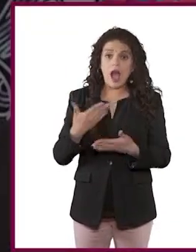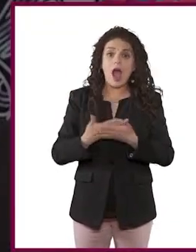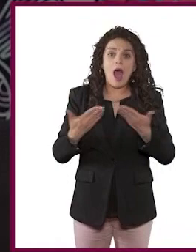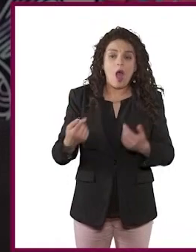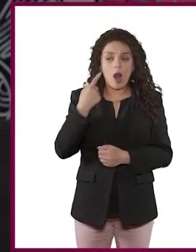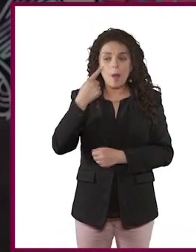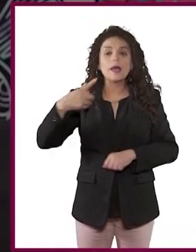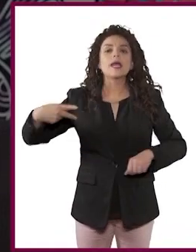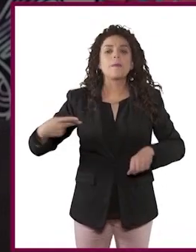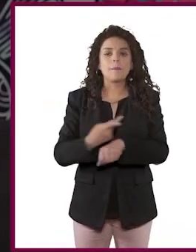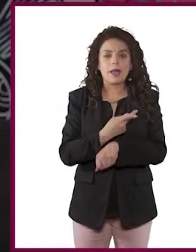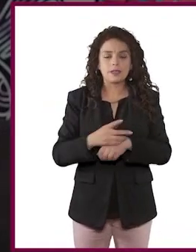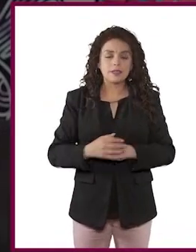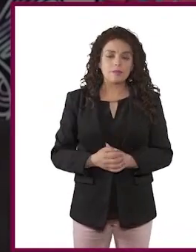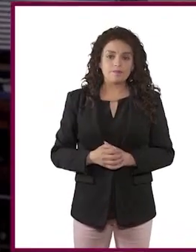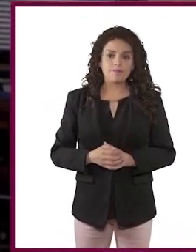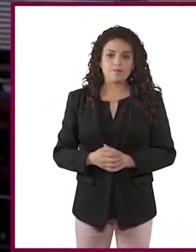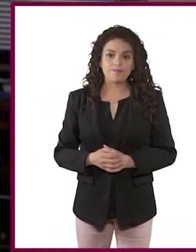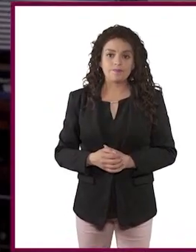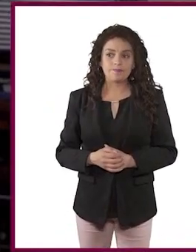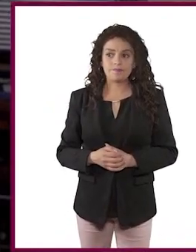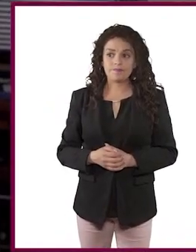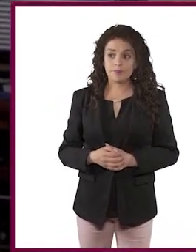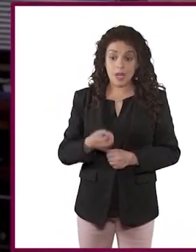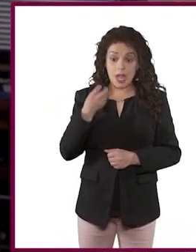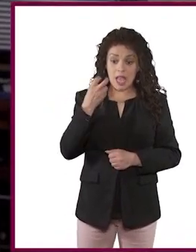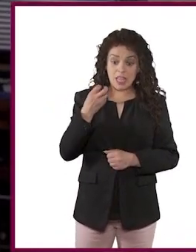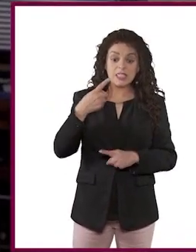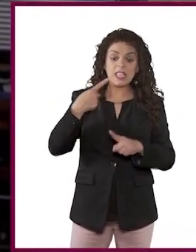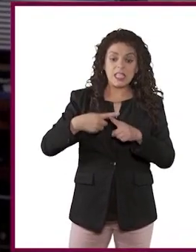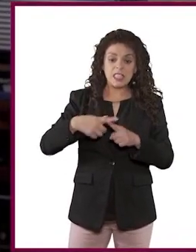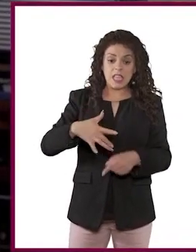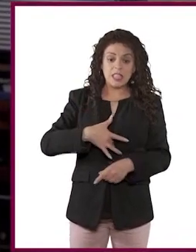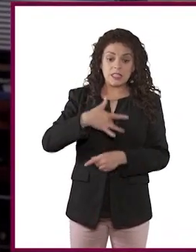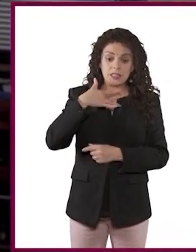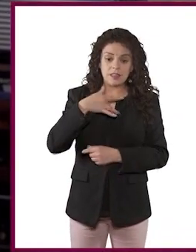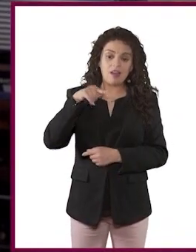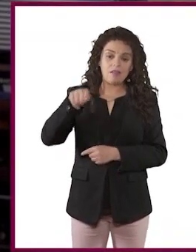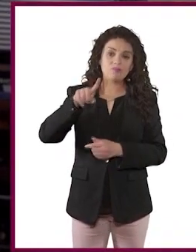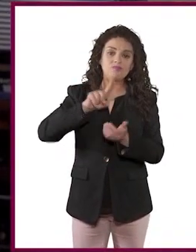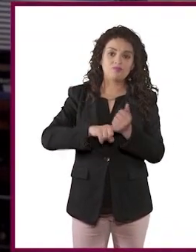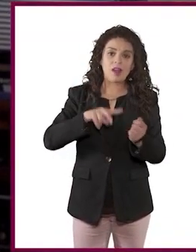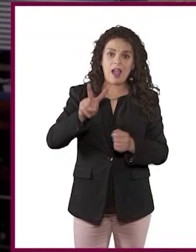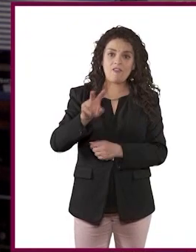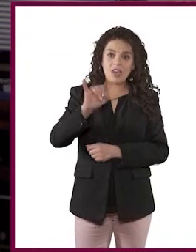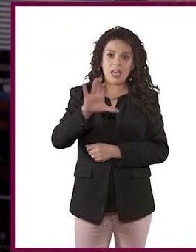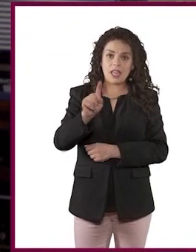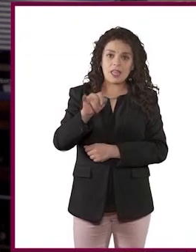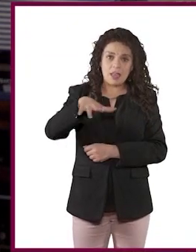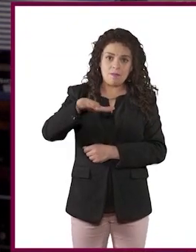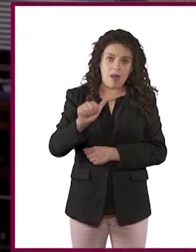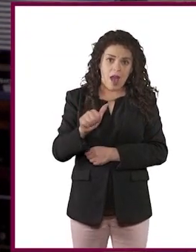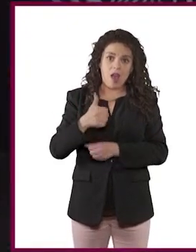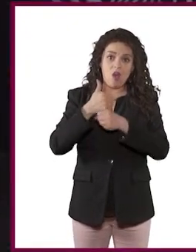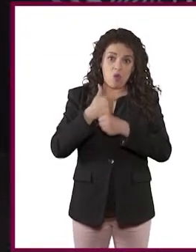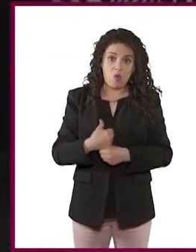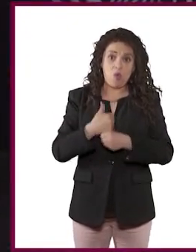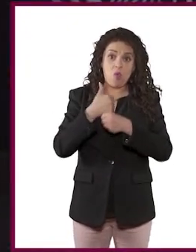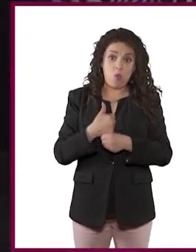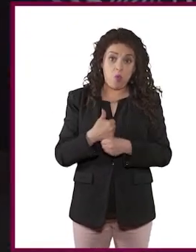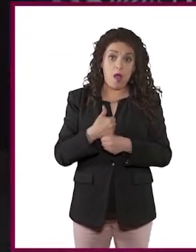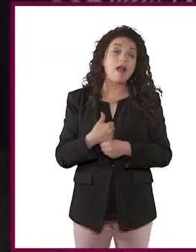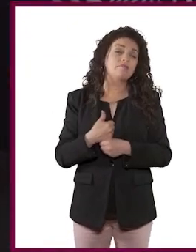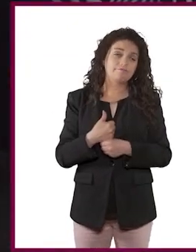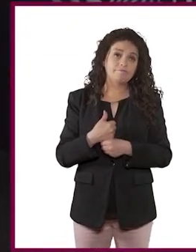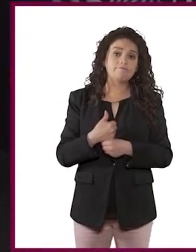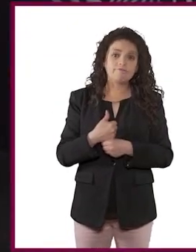causas. Vamos con los efectos. Esto sobre todo lo siente y experimenta la persona que es víctima de la violencia.